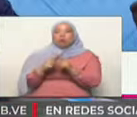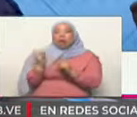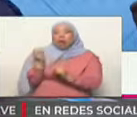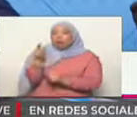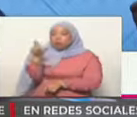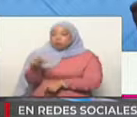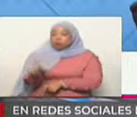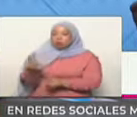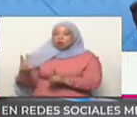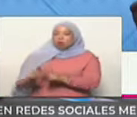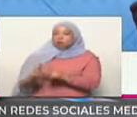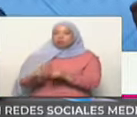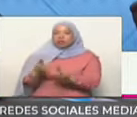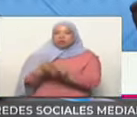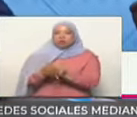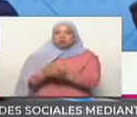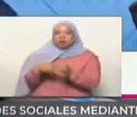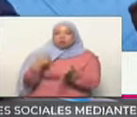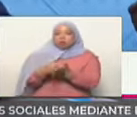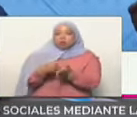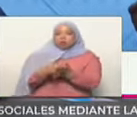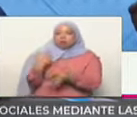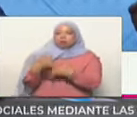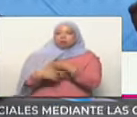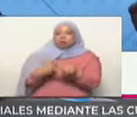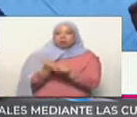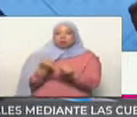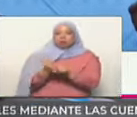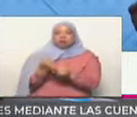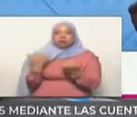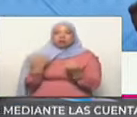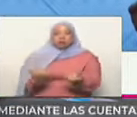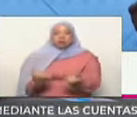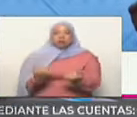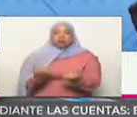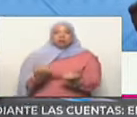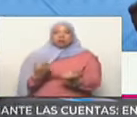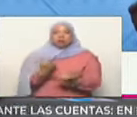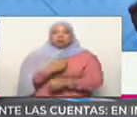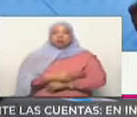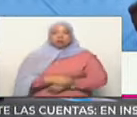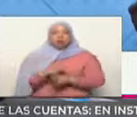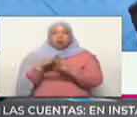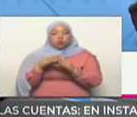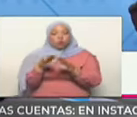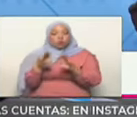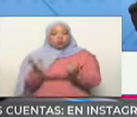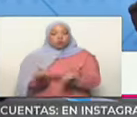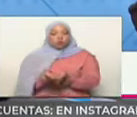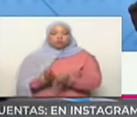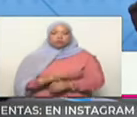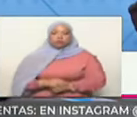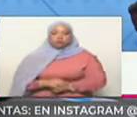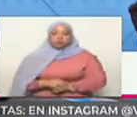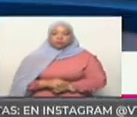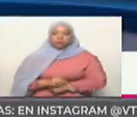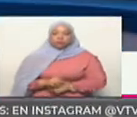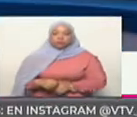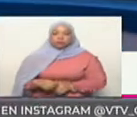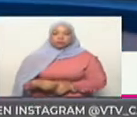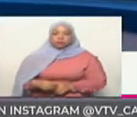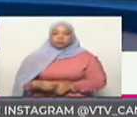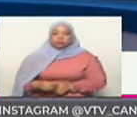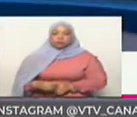que agarre fuerza, para que agarre vuelo y sea de dominio de todo el mundo. Es así. ¿Qué dice